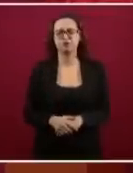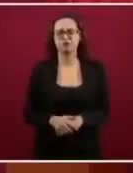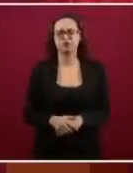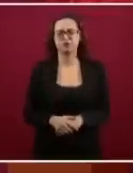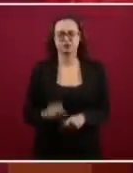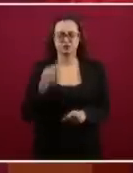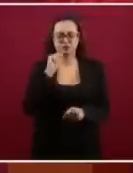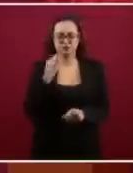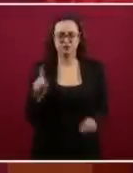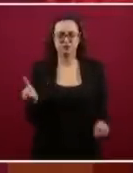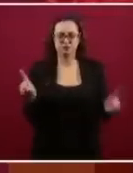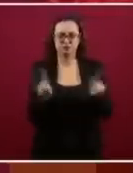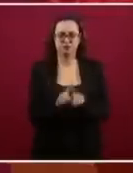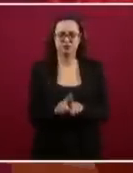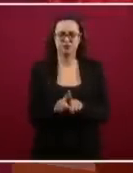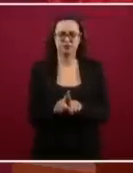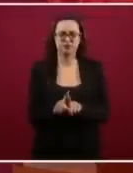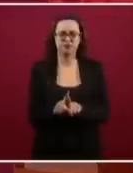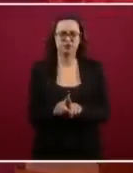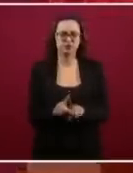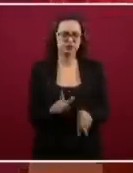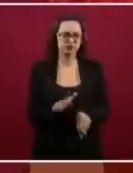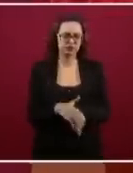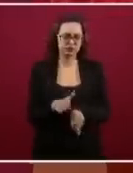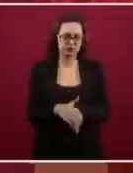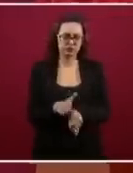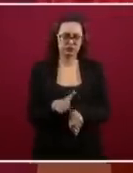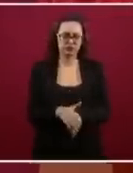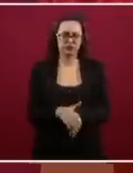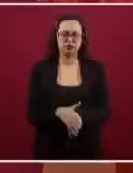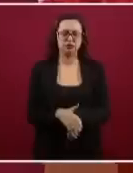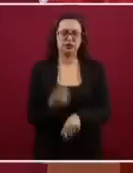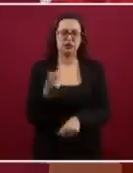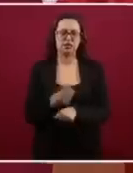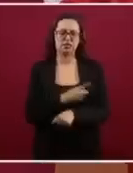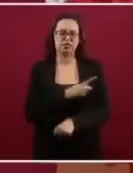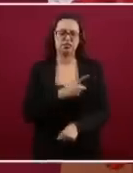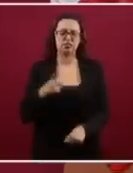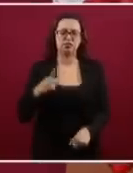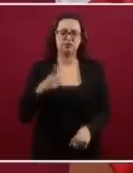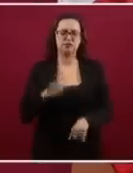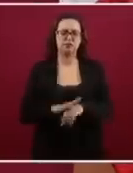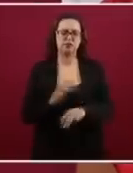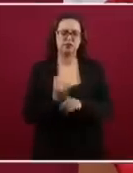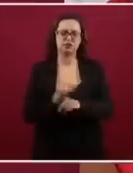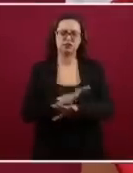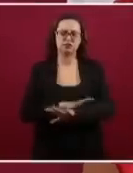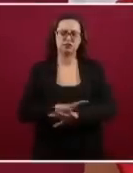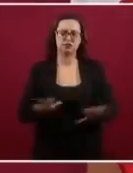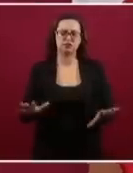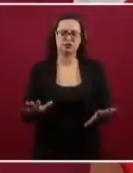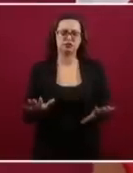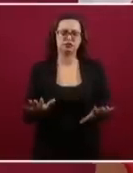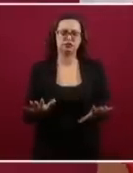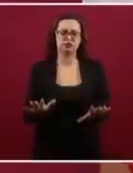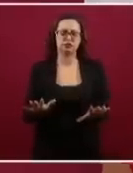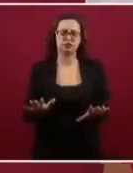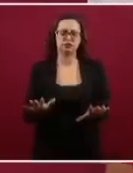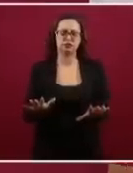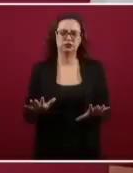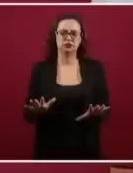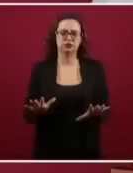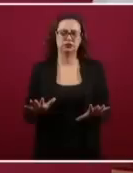Invitaríamos también a que nos informaran los